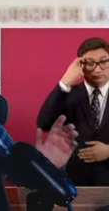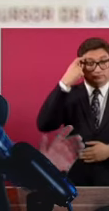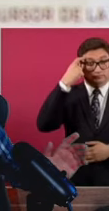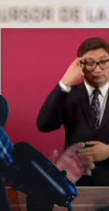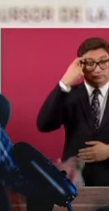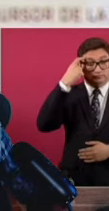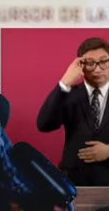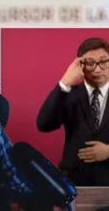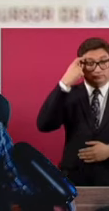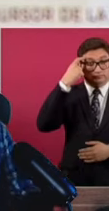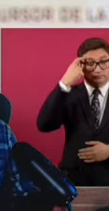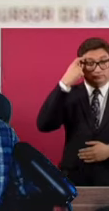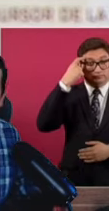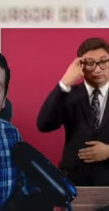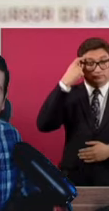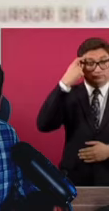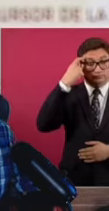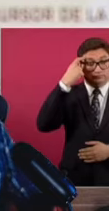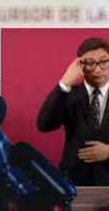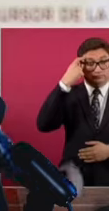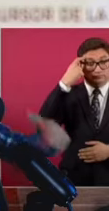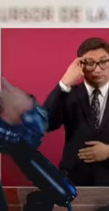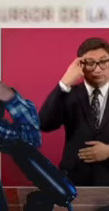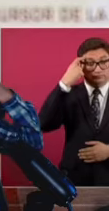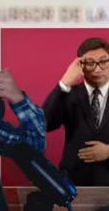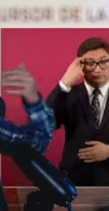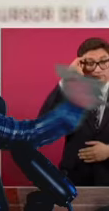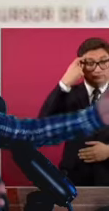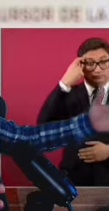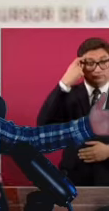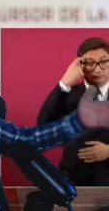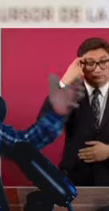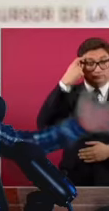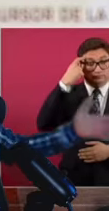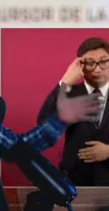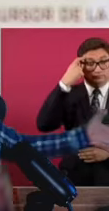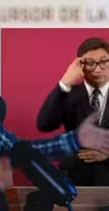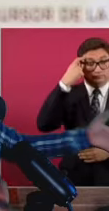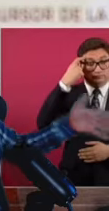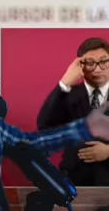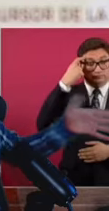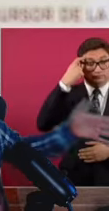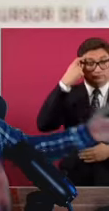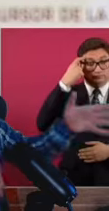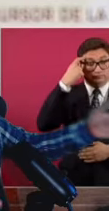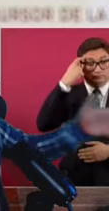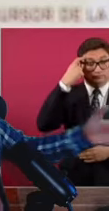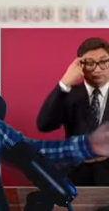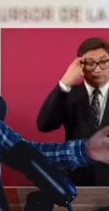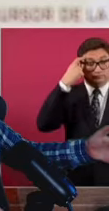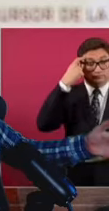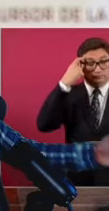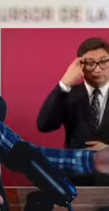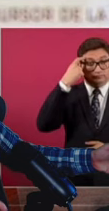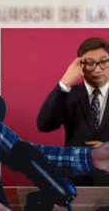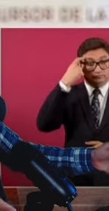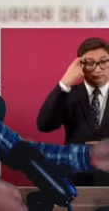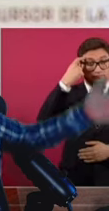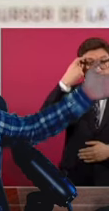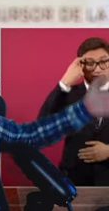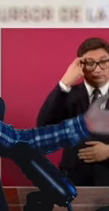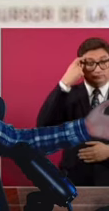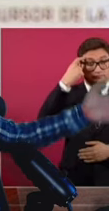que dejó en la lona a Kenia López Rabadán. Y es que el presidente transmitió un video donde se muestra a esta senadora,